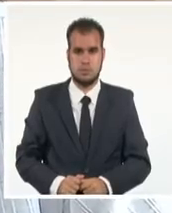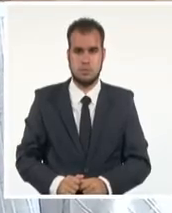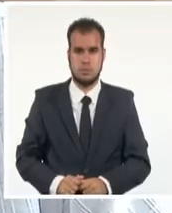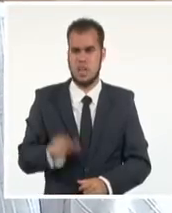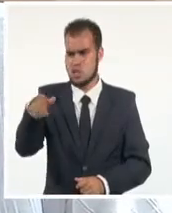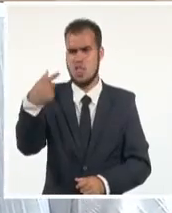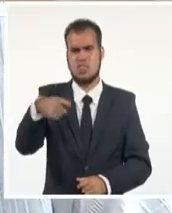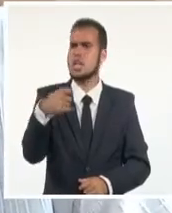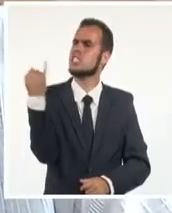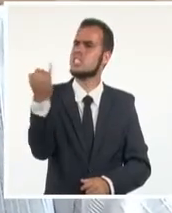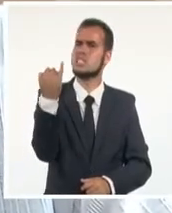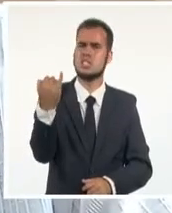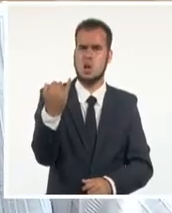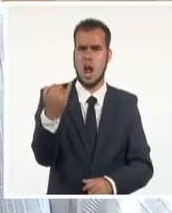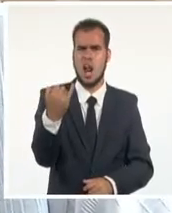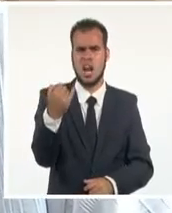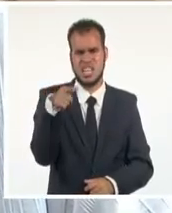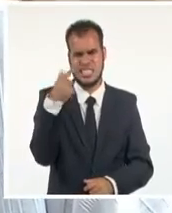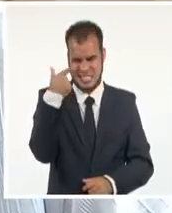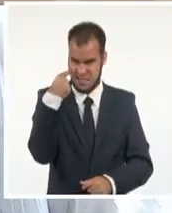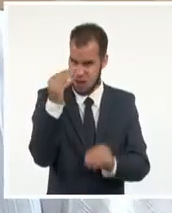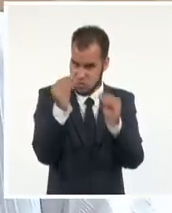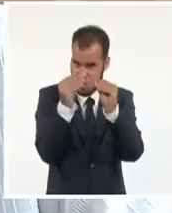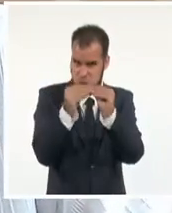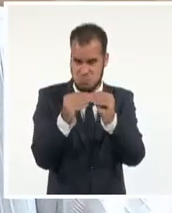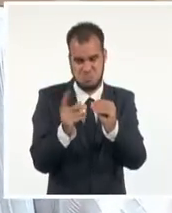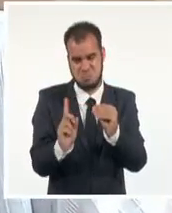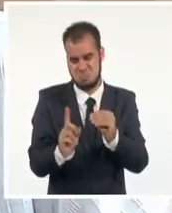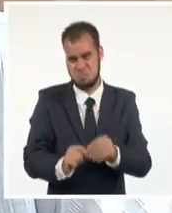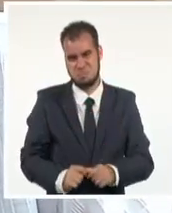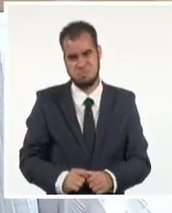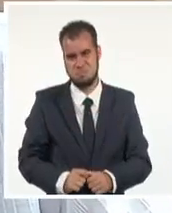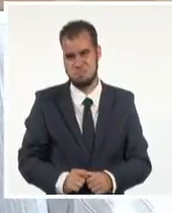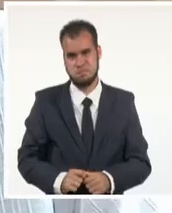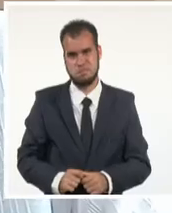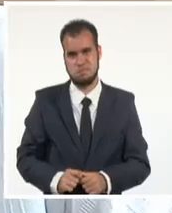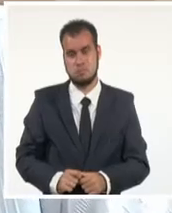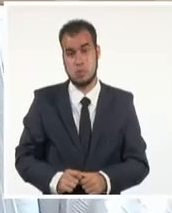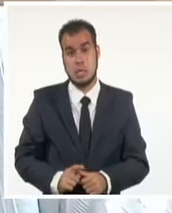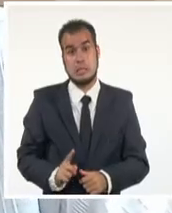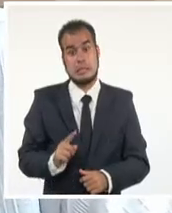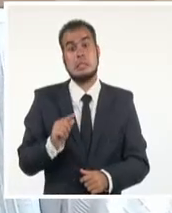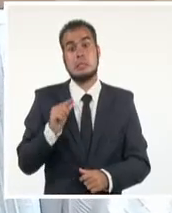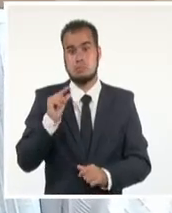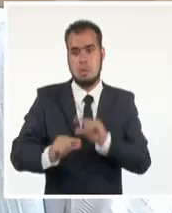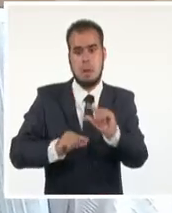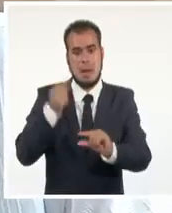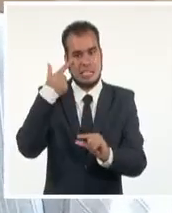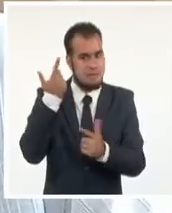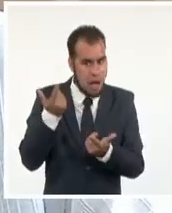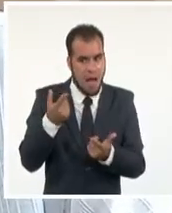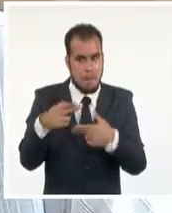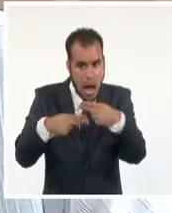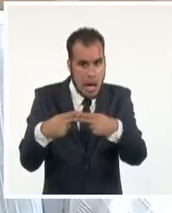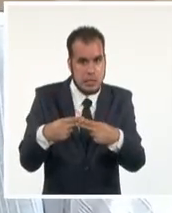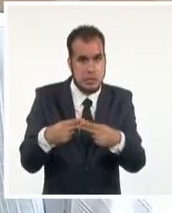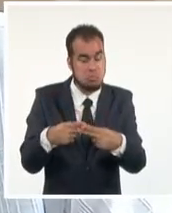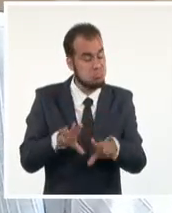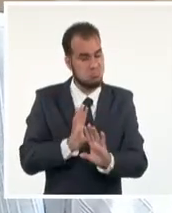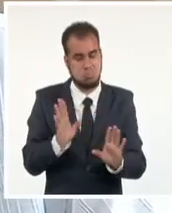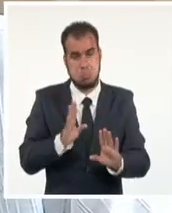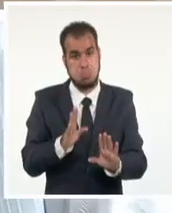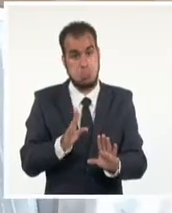intervención humanitaria, o quizás sí, y por eso lo hacen. Para los que no conocen de estos términos de asistencia, corredor e